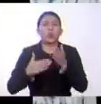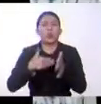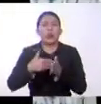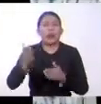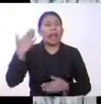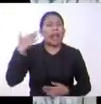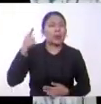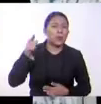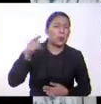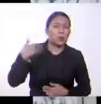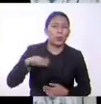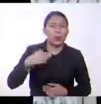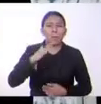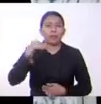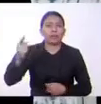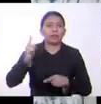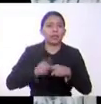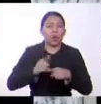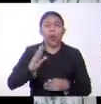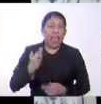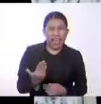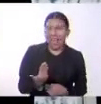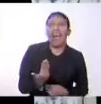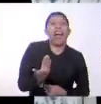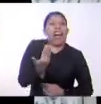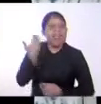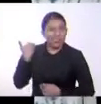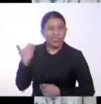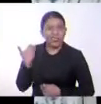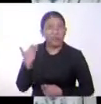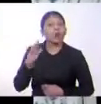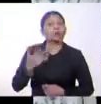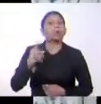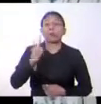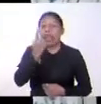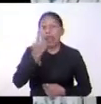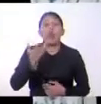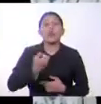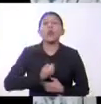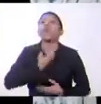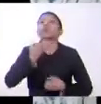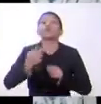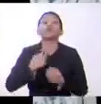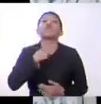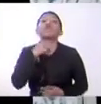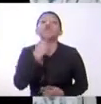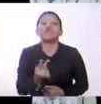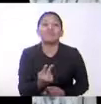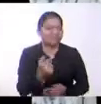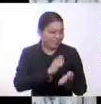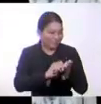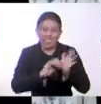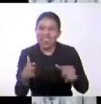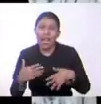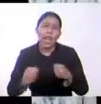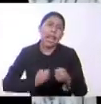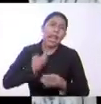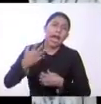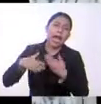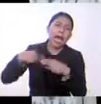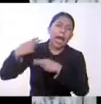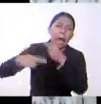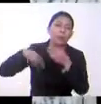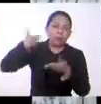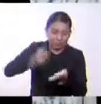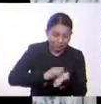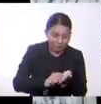griegos o antes de que existiera la escritura, porque se iba transmitiendo de forma oral. En El Salvador también tenemos